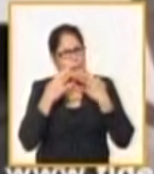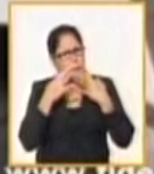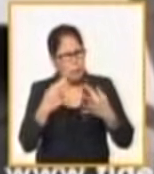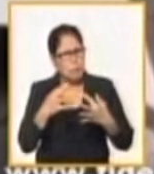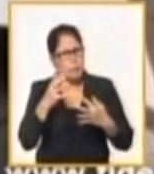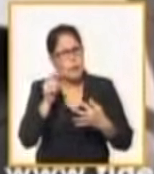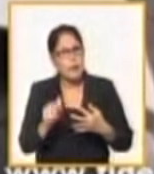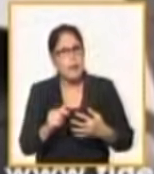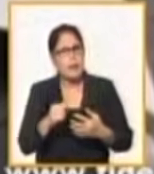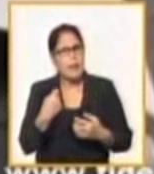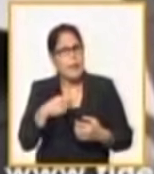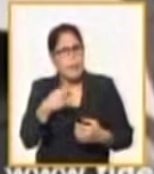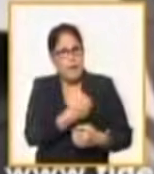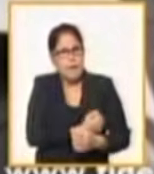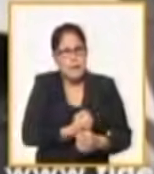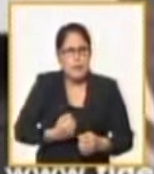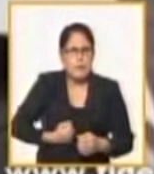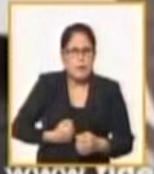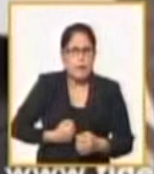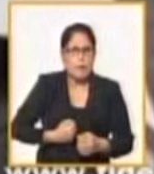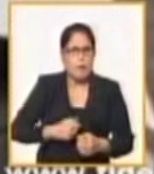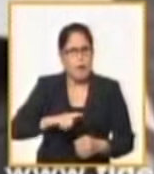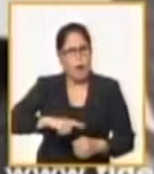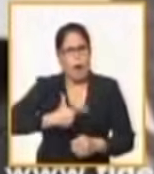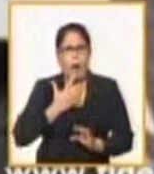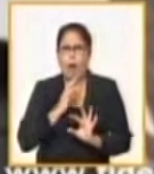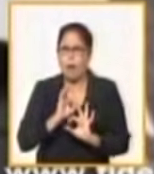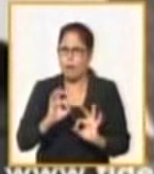necesariamente tenga que sacrificar esa calidad?